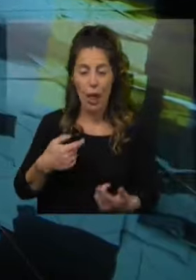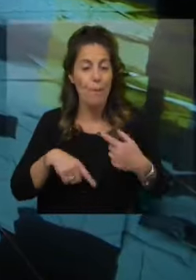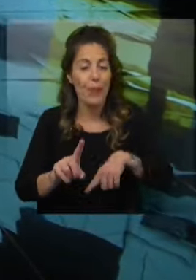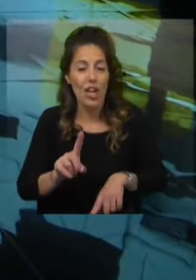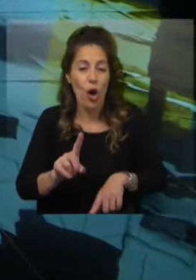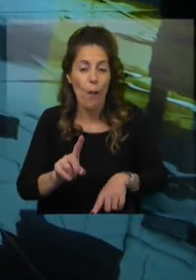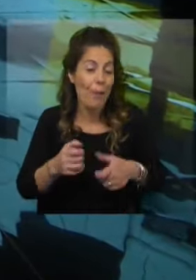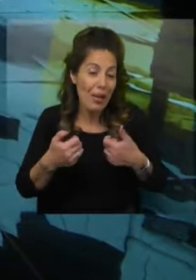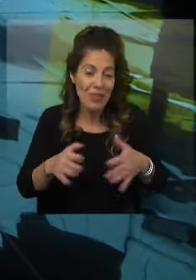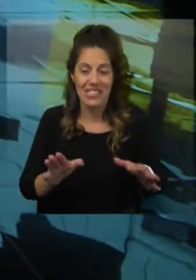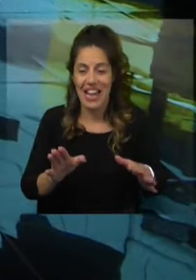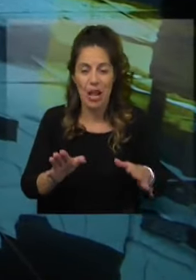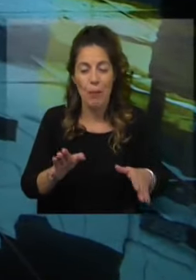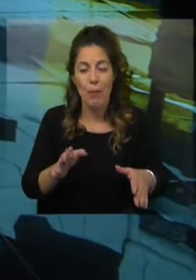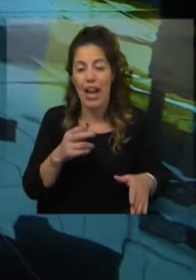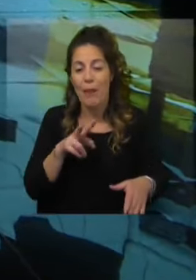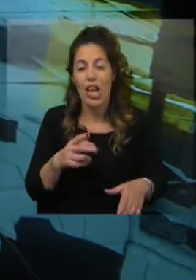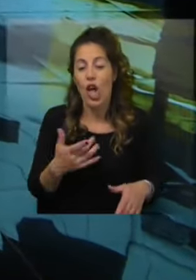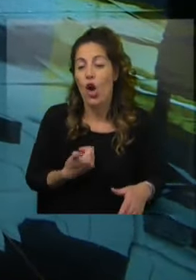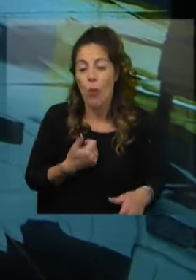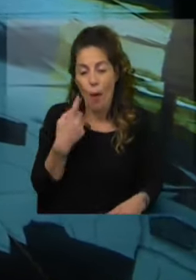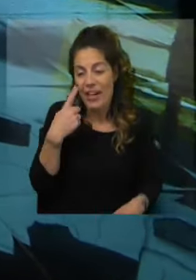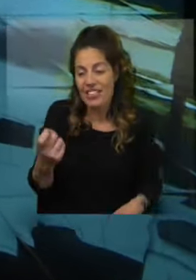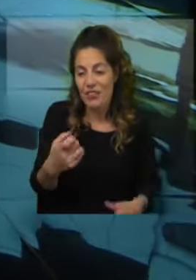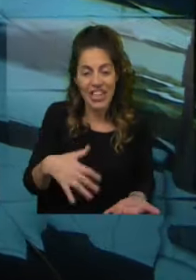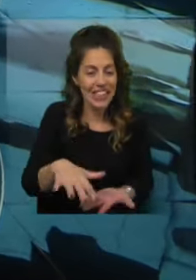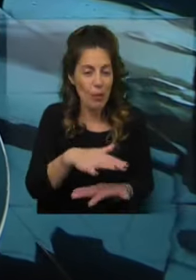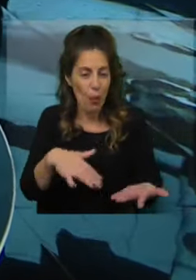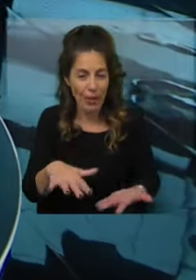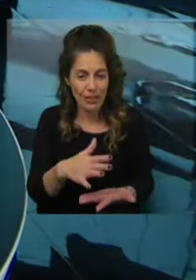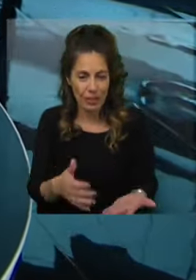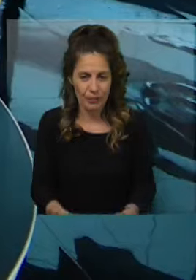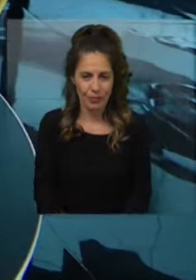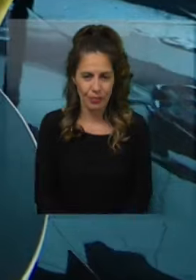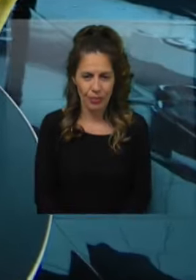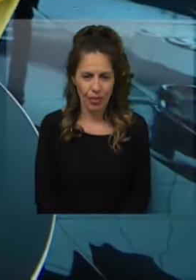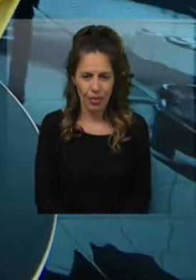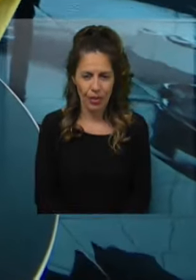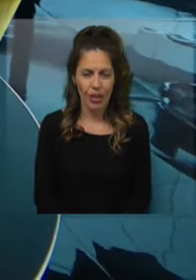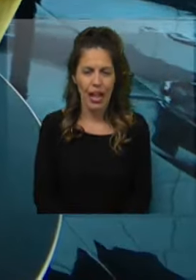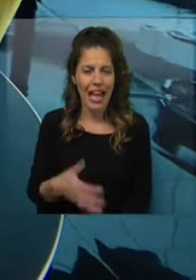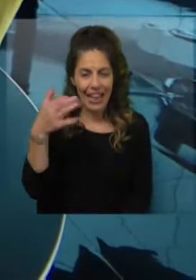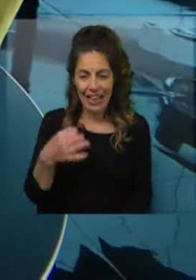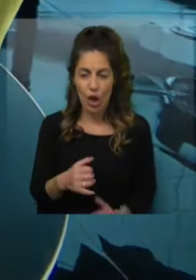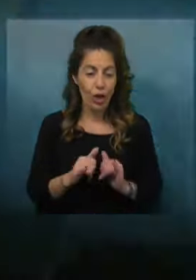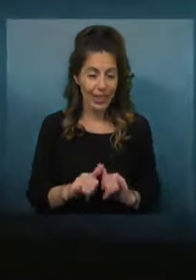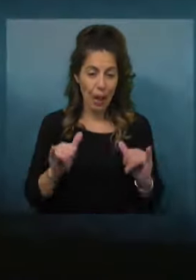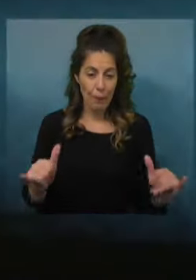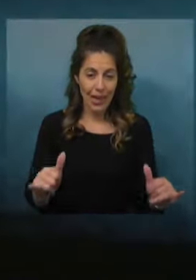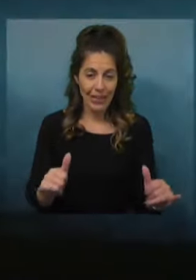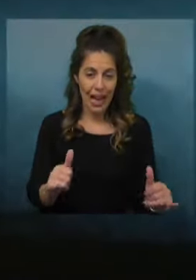lo menos para para ver cómo perciben este momento eh Bueno yo creo que esta campaña lo nombramos